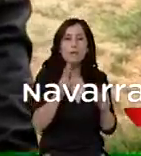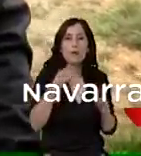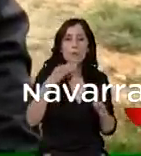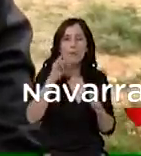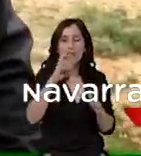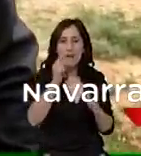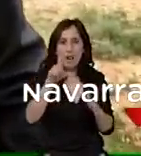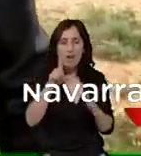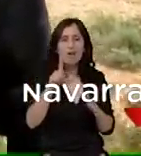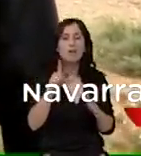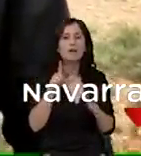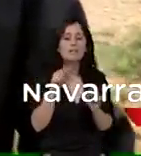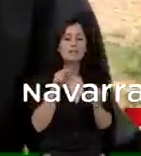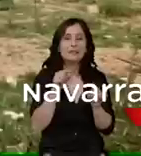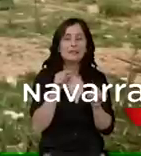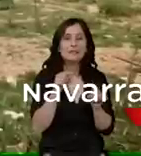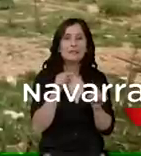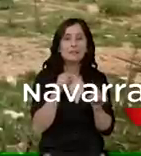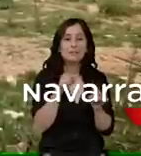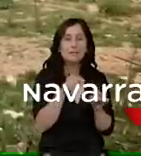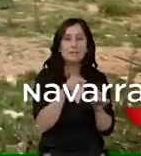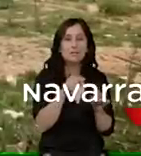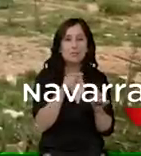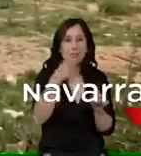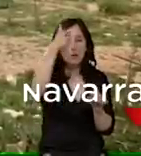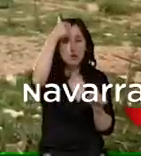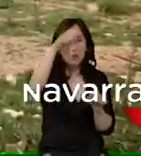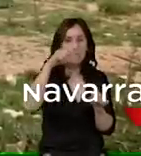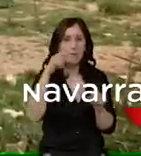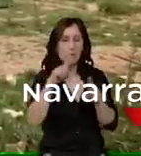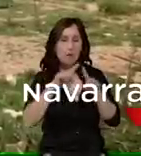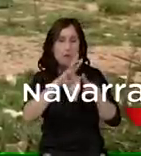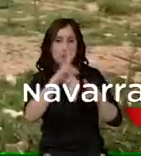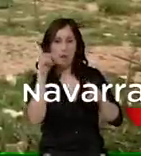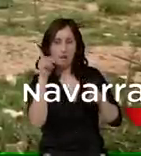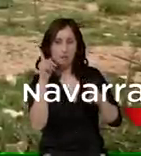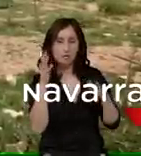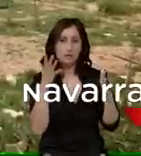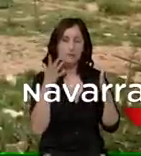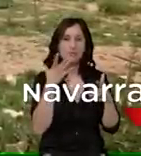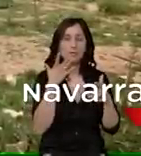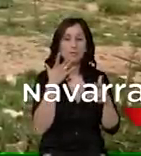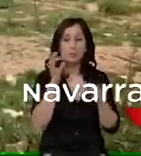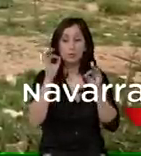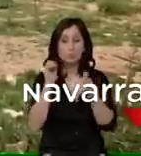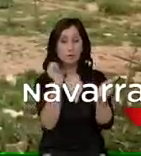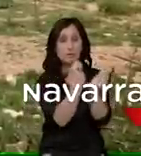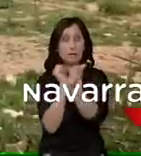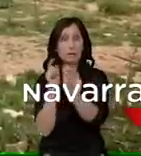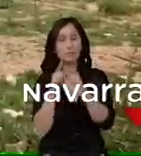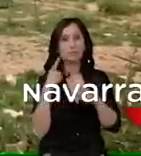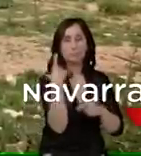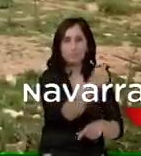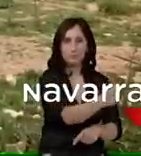Y cuenta un poquito pues la leyenda de que Vidal era un pequeño forajido que se escapó de sus captores y se refugió en esta